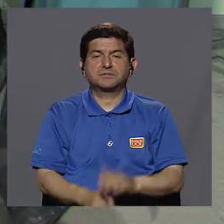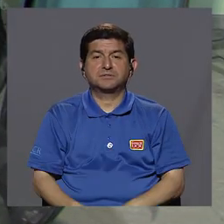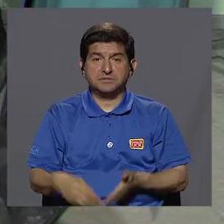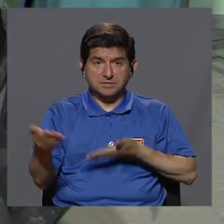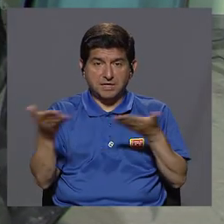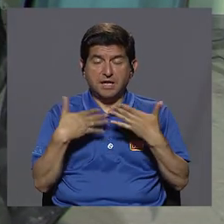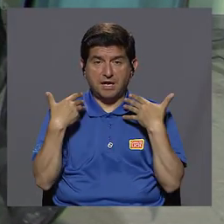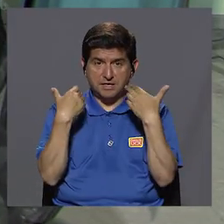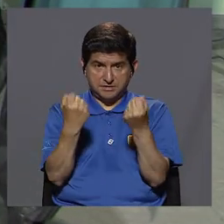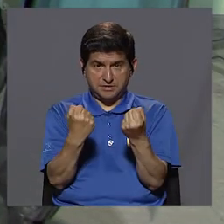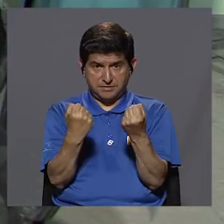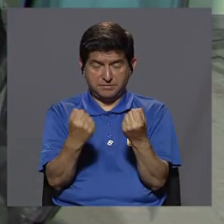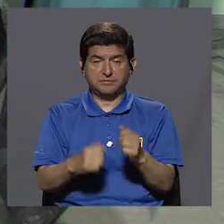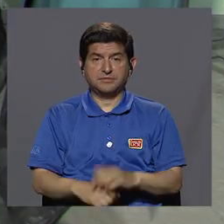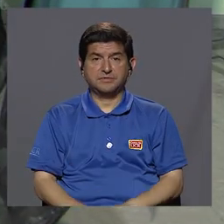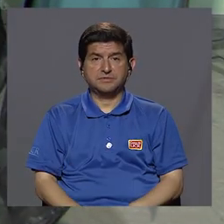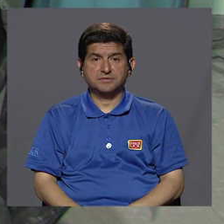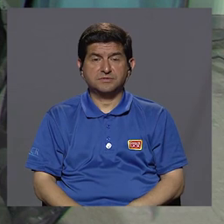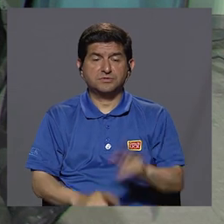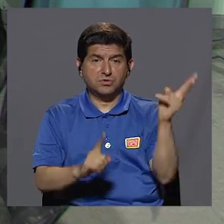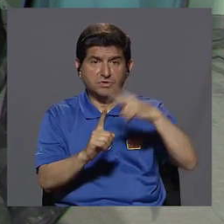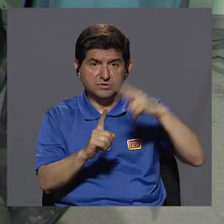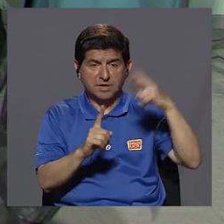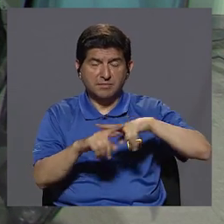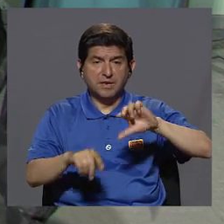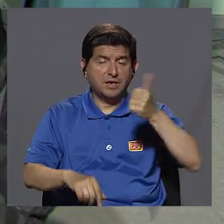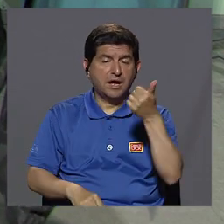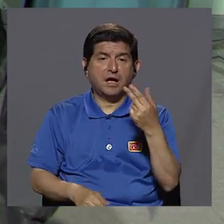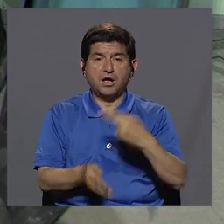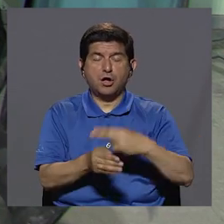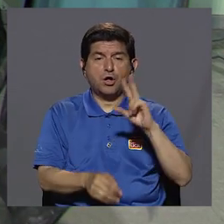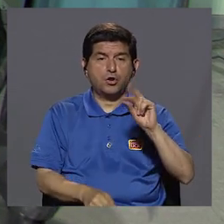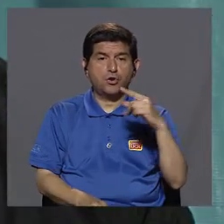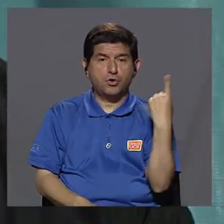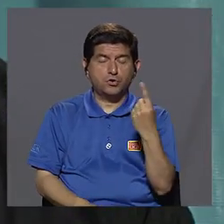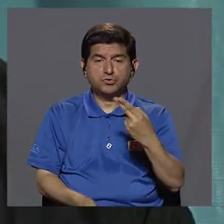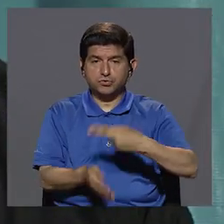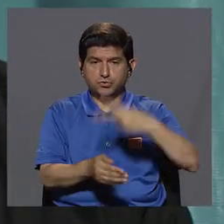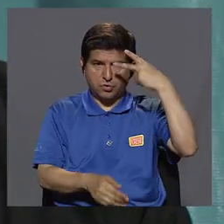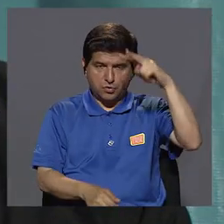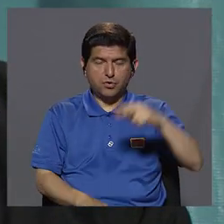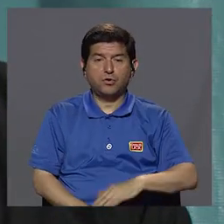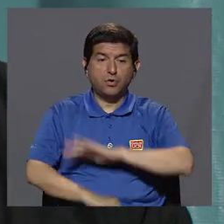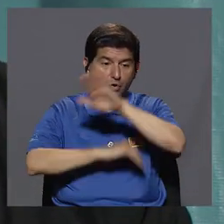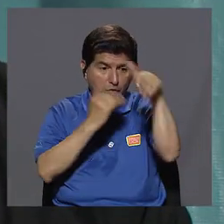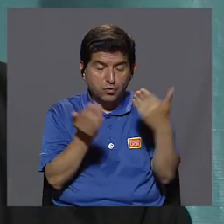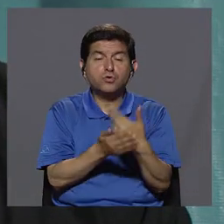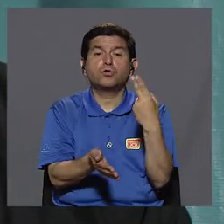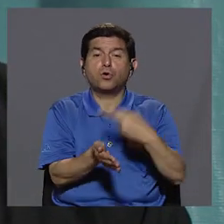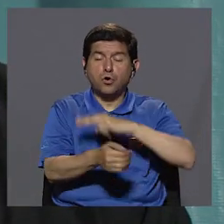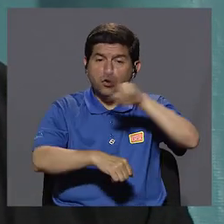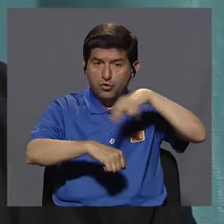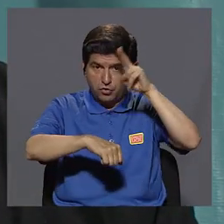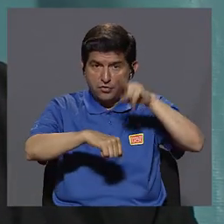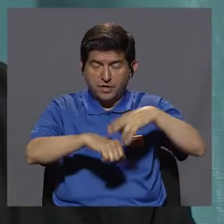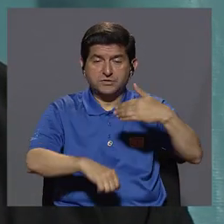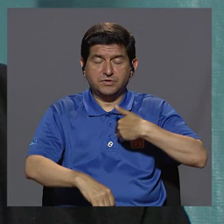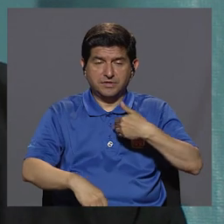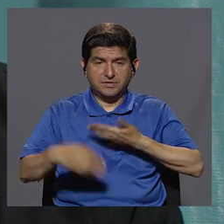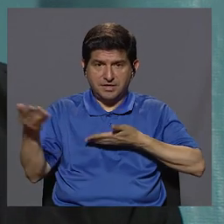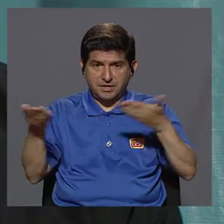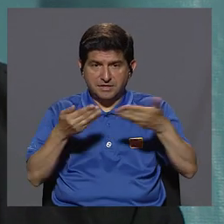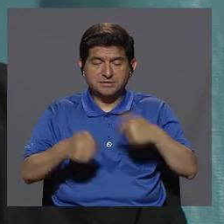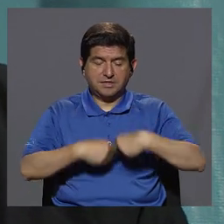servicio de salud ya sea bueno se aplican otros hospitales no sólo acá en el hospital méxico se supone que en todos los hospitales nacionales que tengan